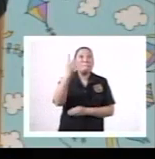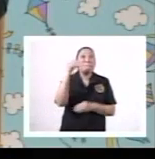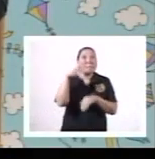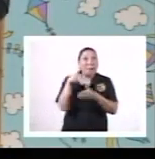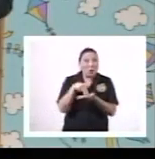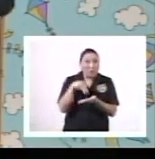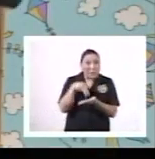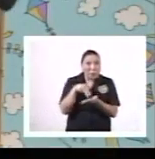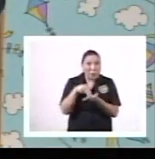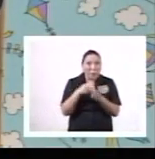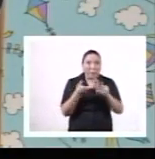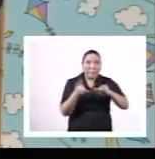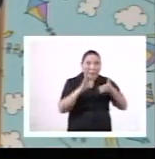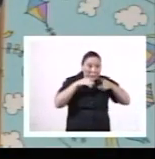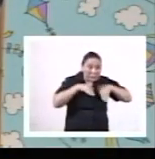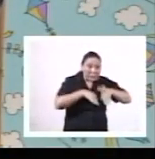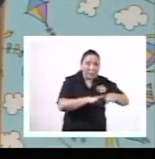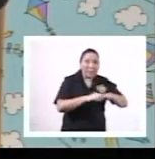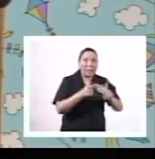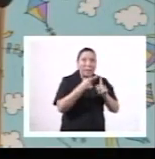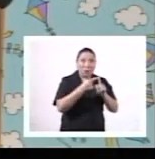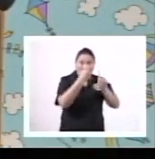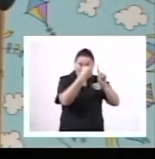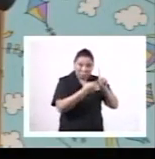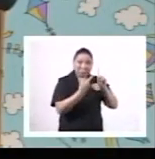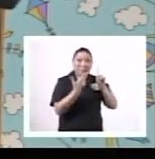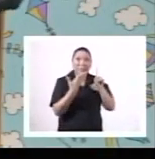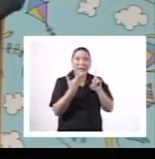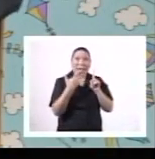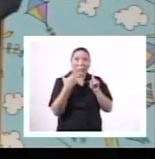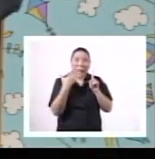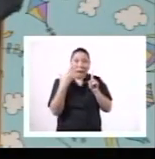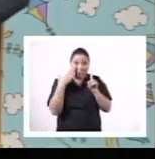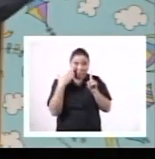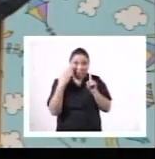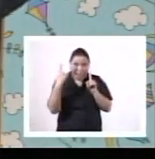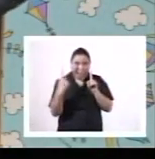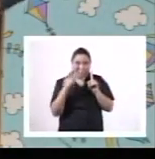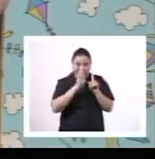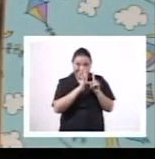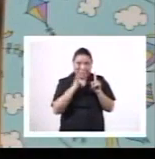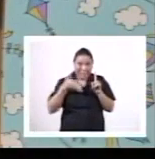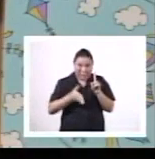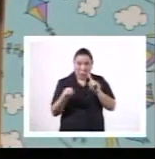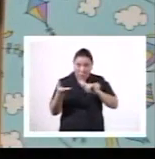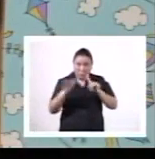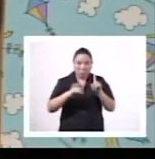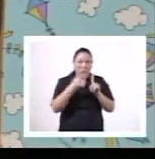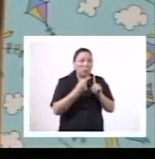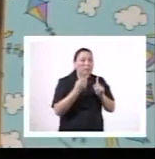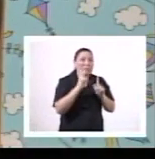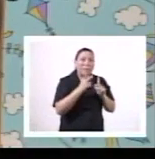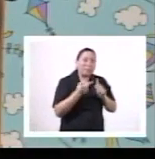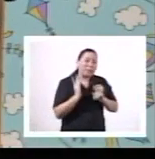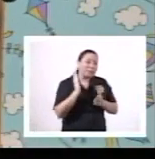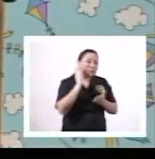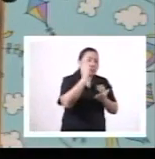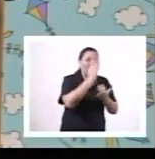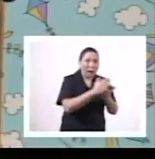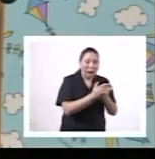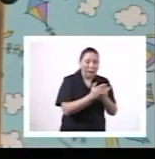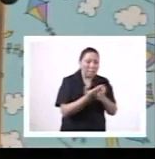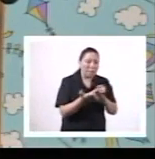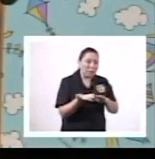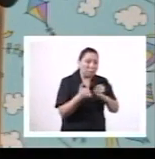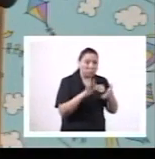en el cementerio, ella iba a verlo a él. Junto a todos los demás habitantes del pueblo,